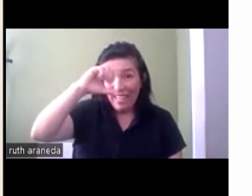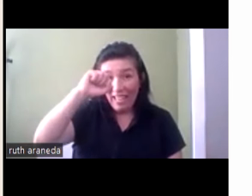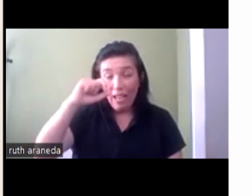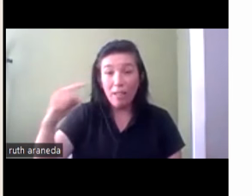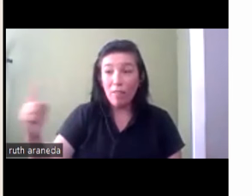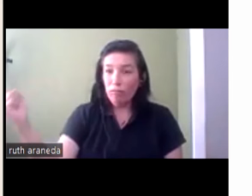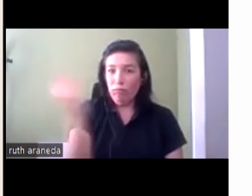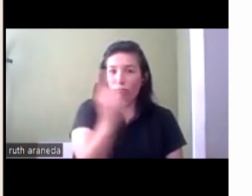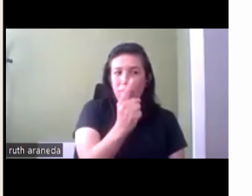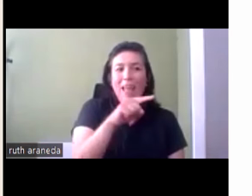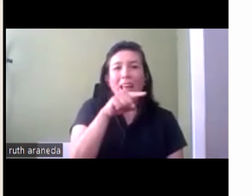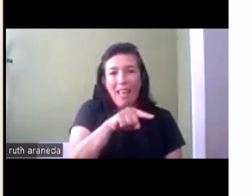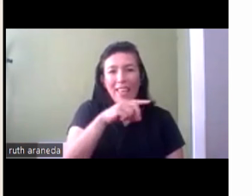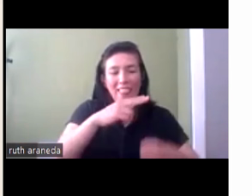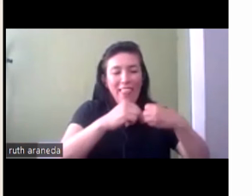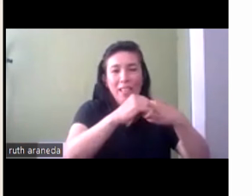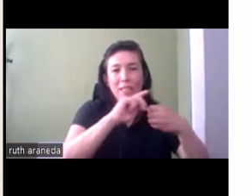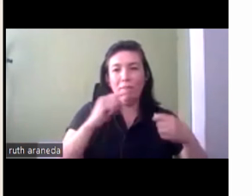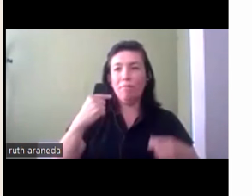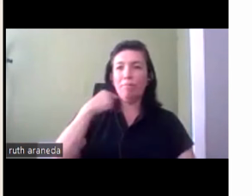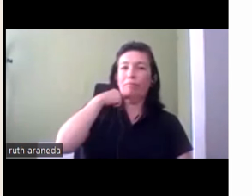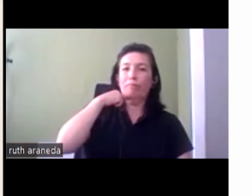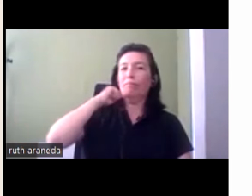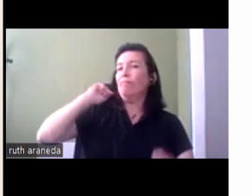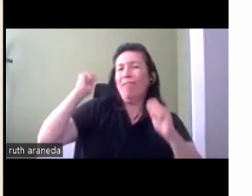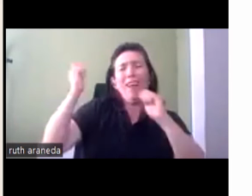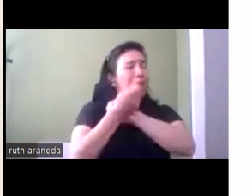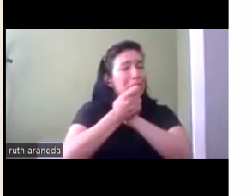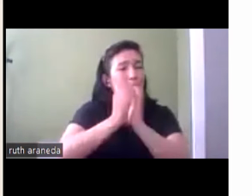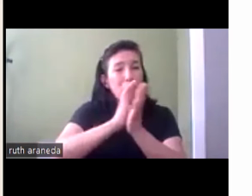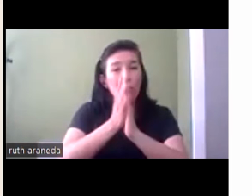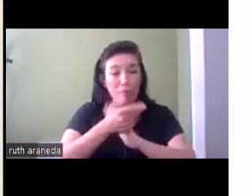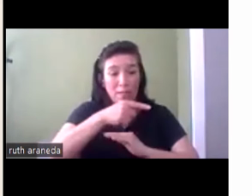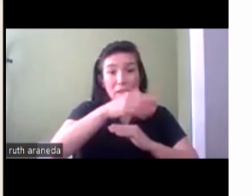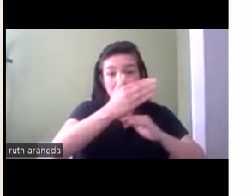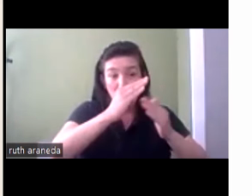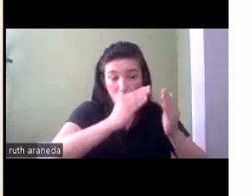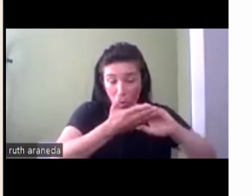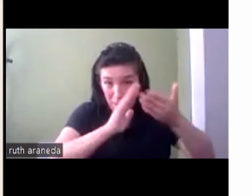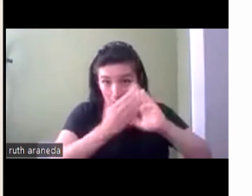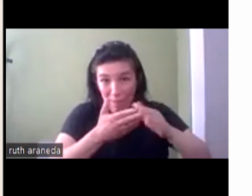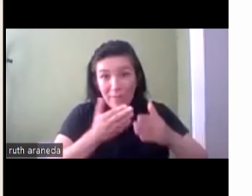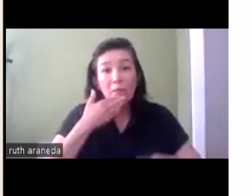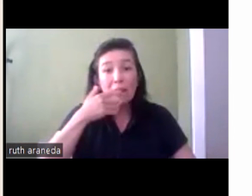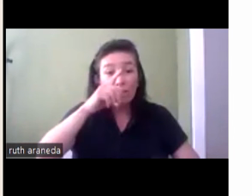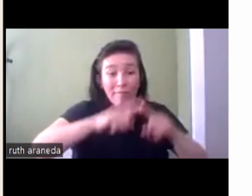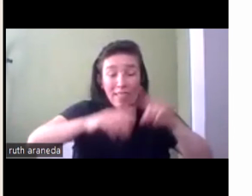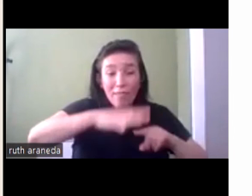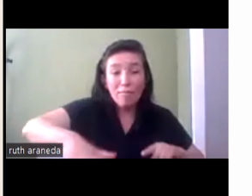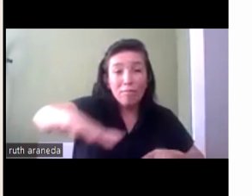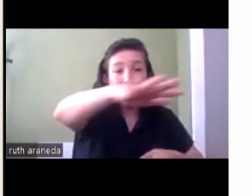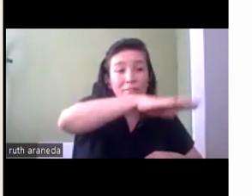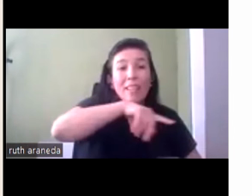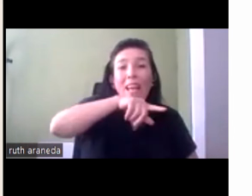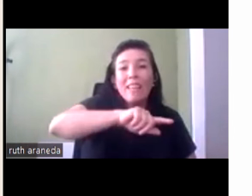cambio radical, ¿ya? Tanto en la comunidad como en su territorio, ¿ya? Y esto se ha expresado en su